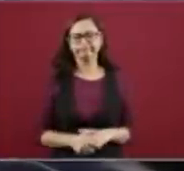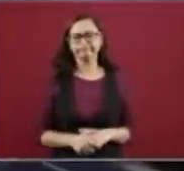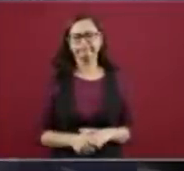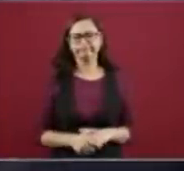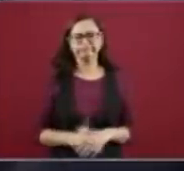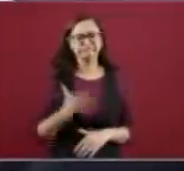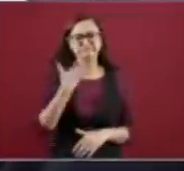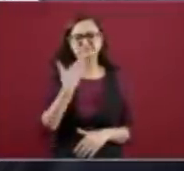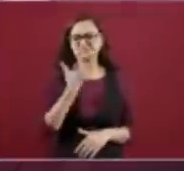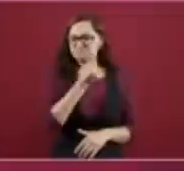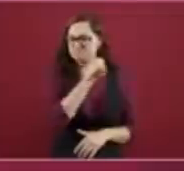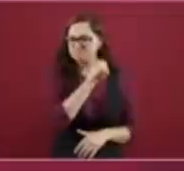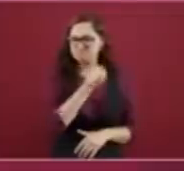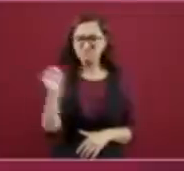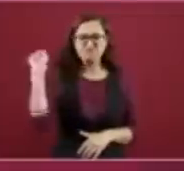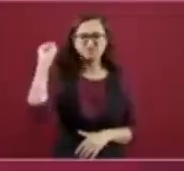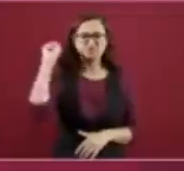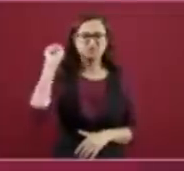talentosa,